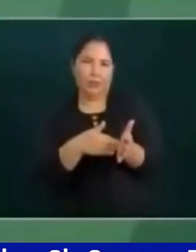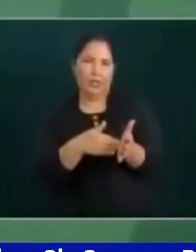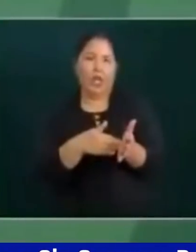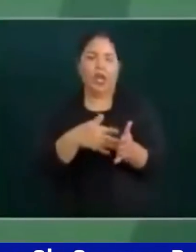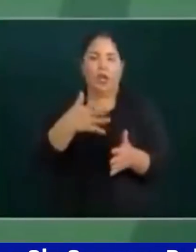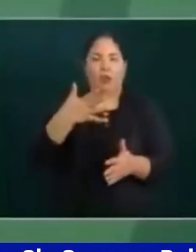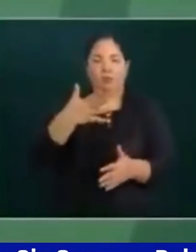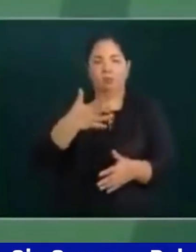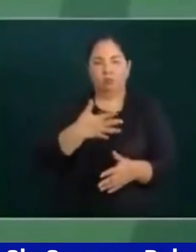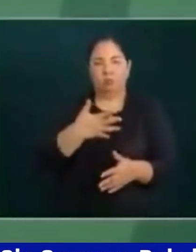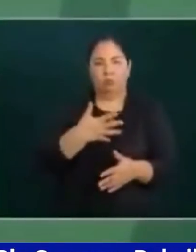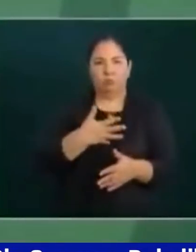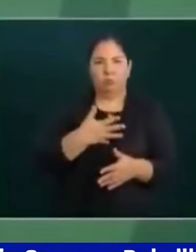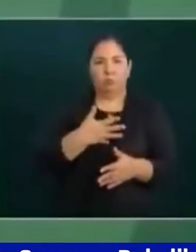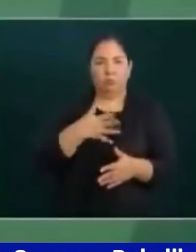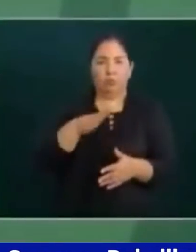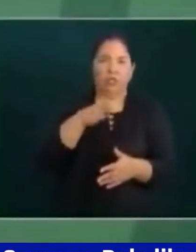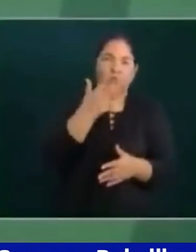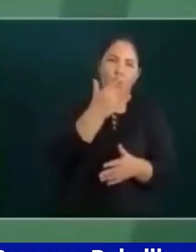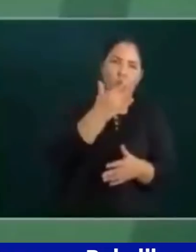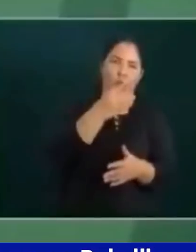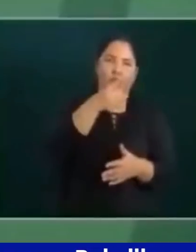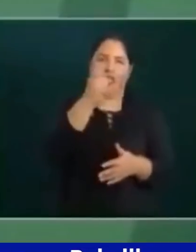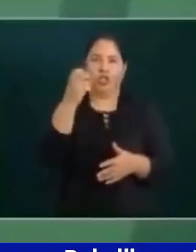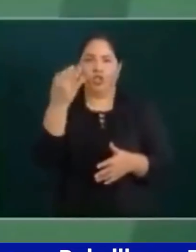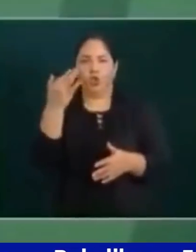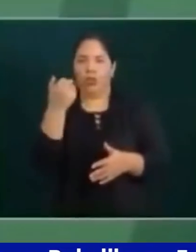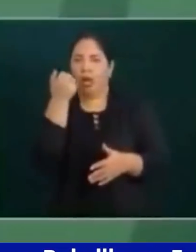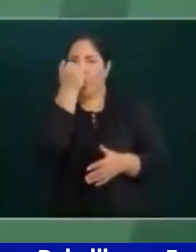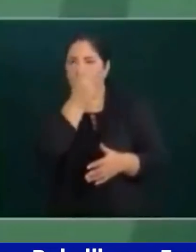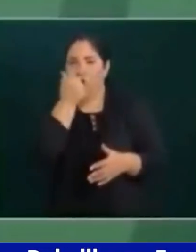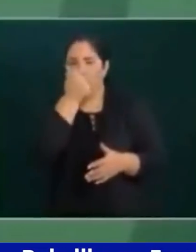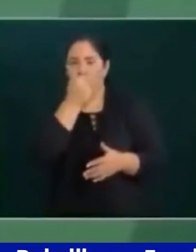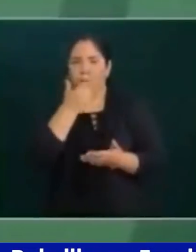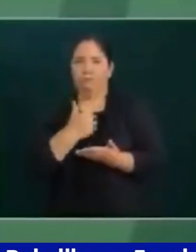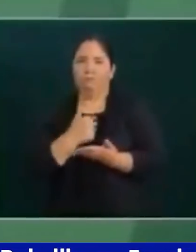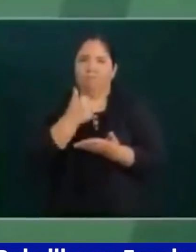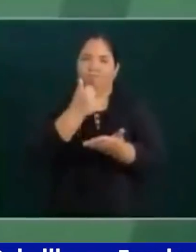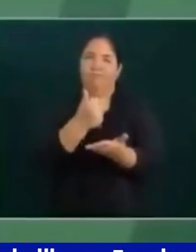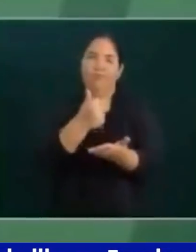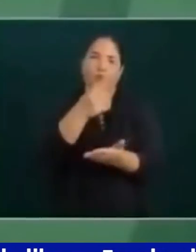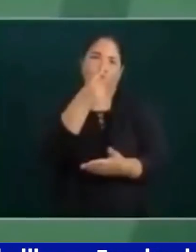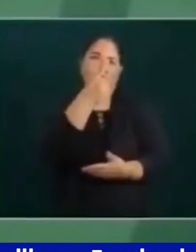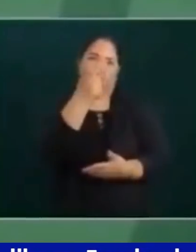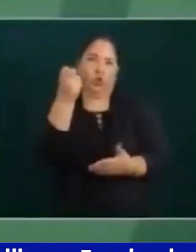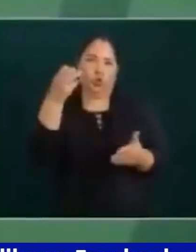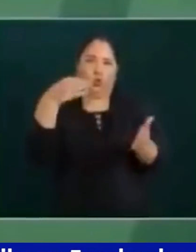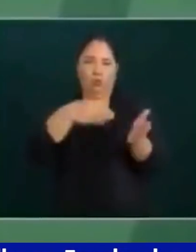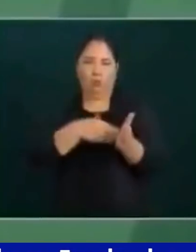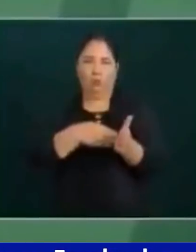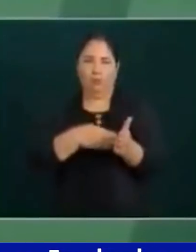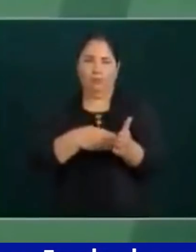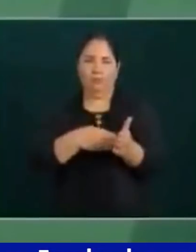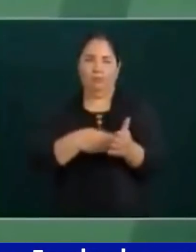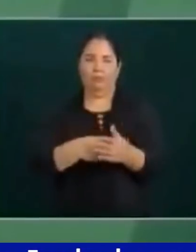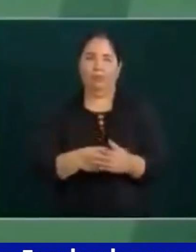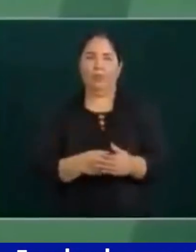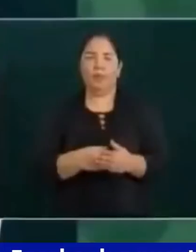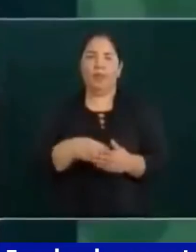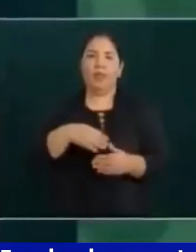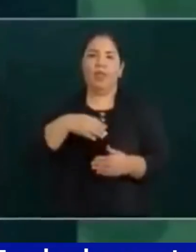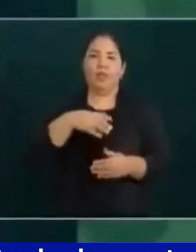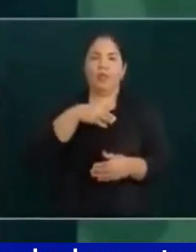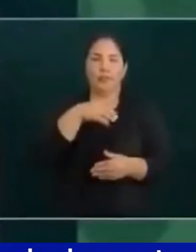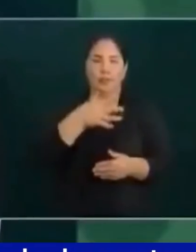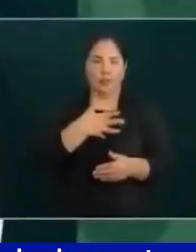Si tienen de 50 a 150 alumnos, 200,000. Si tienen